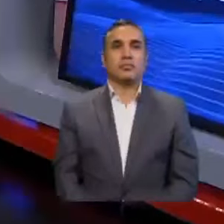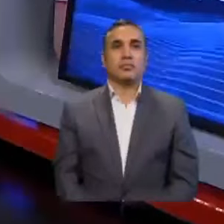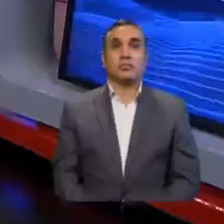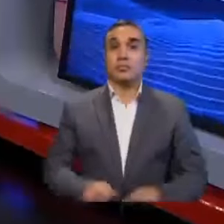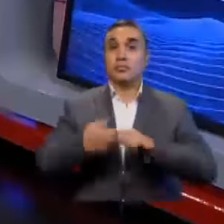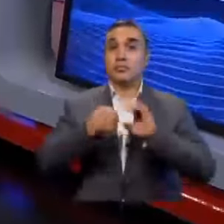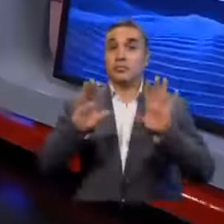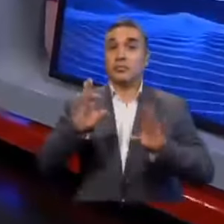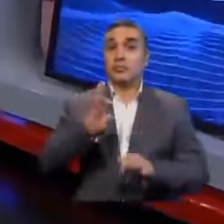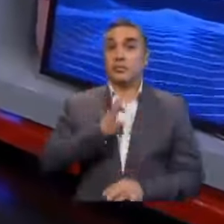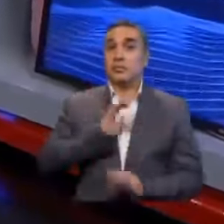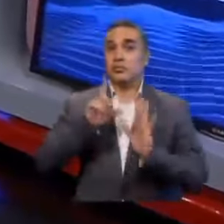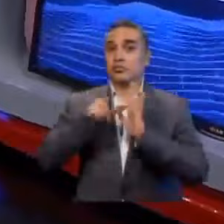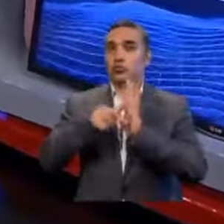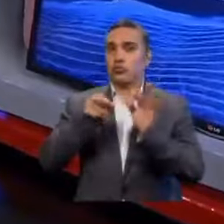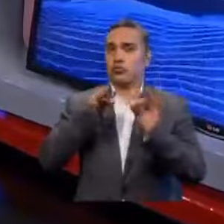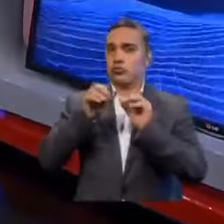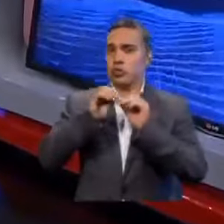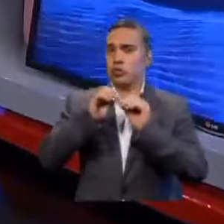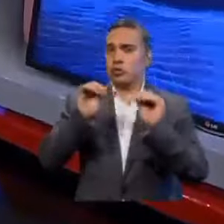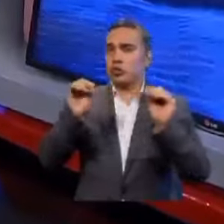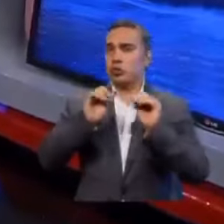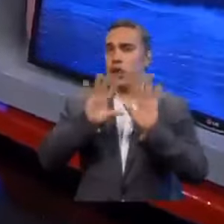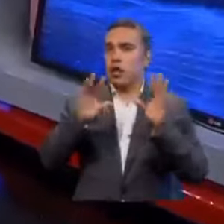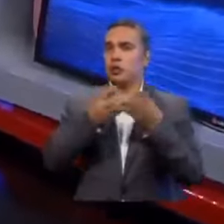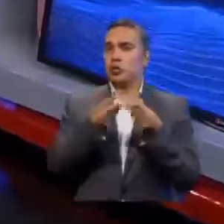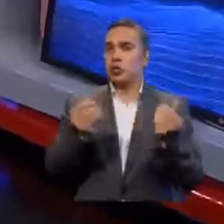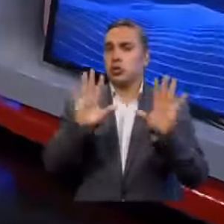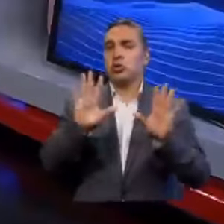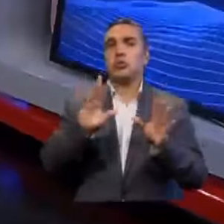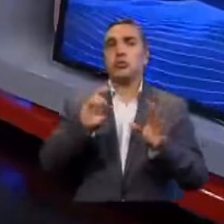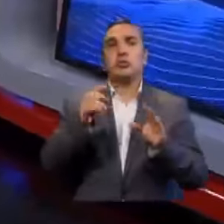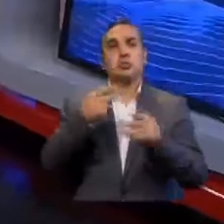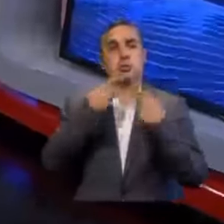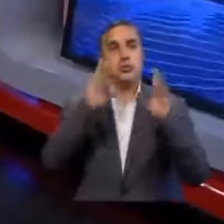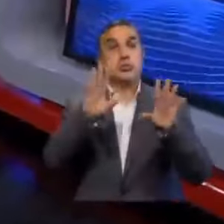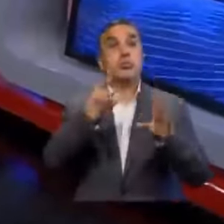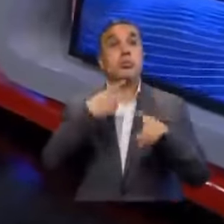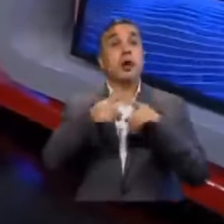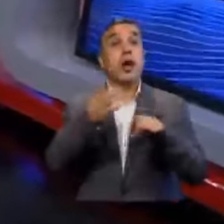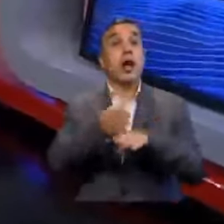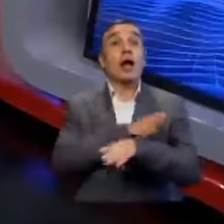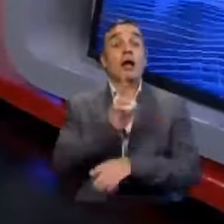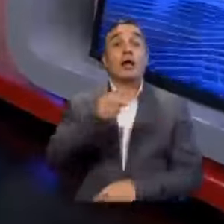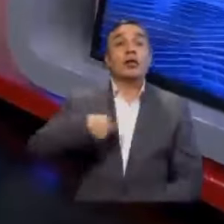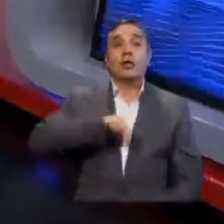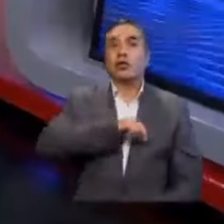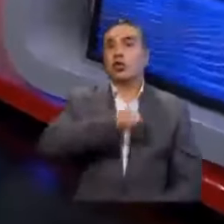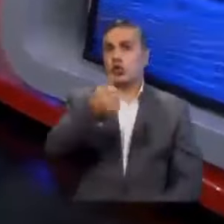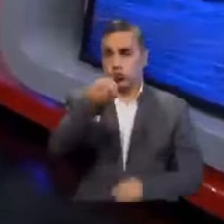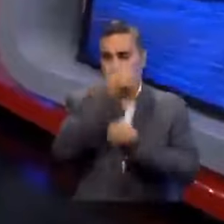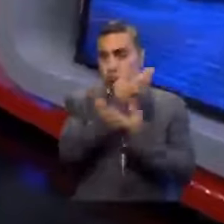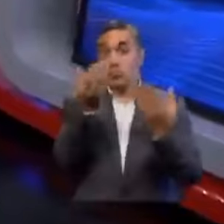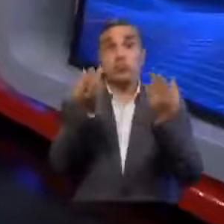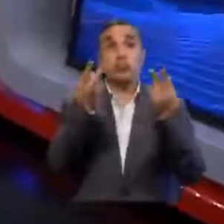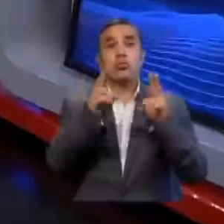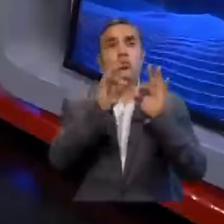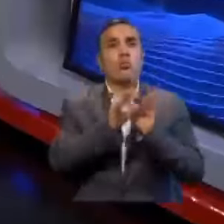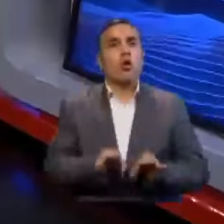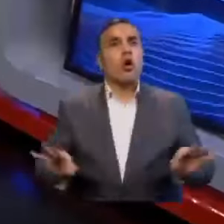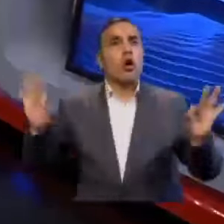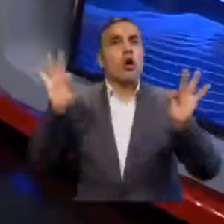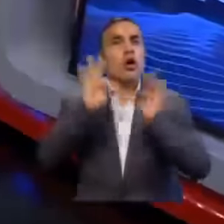Problemas técnicos, ya mismo le vamos a enviar esta nota que justamente ustedes tienen que conocer también. Pero mientras tanto, vámonos con otra información, también